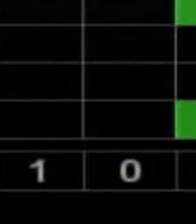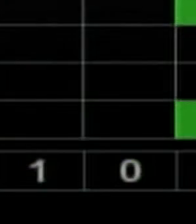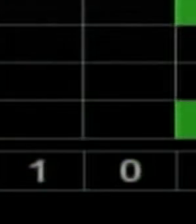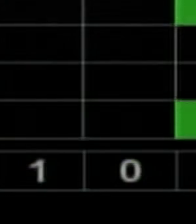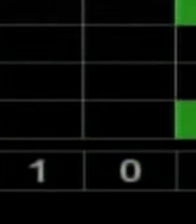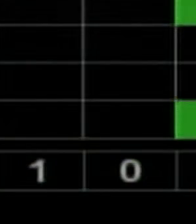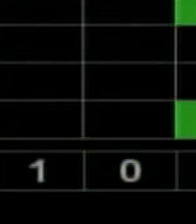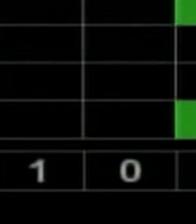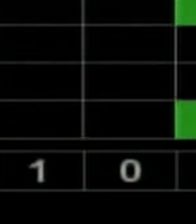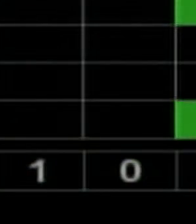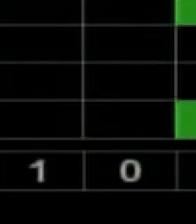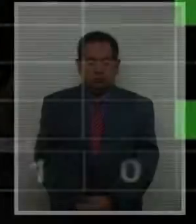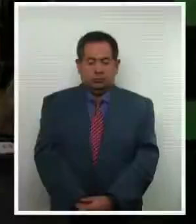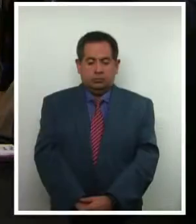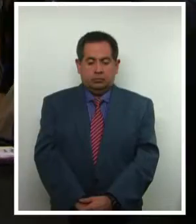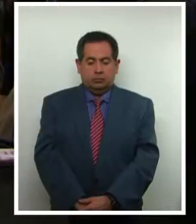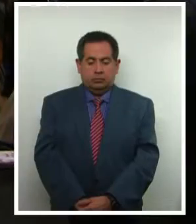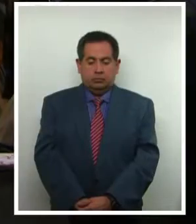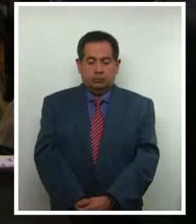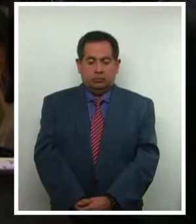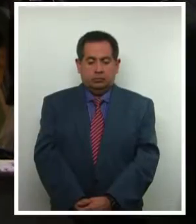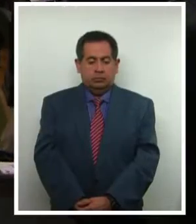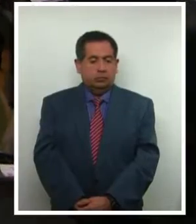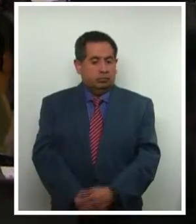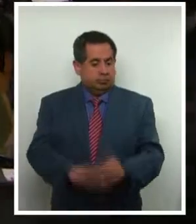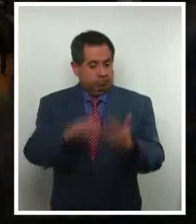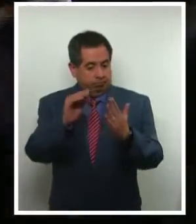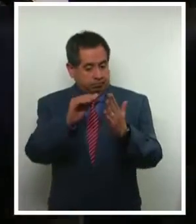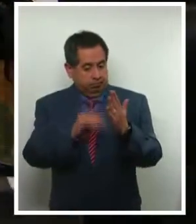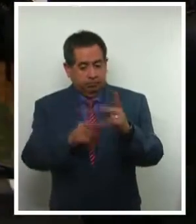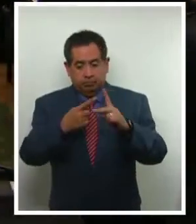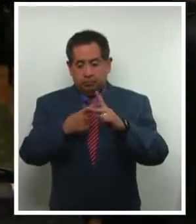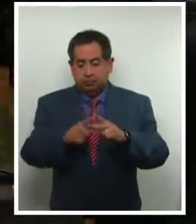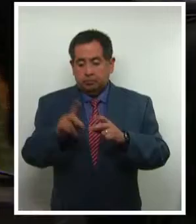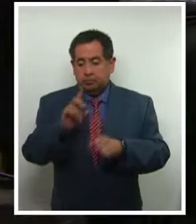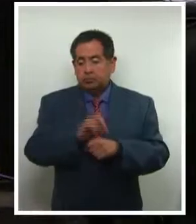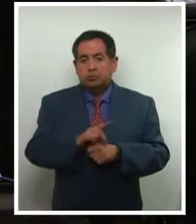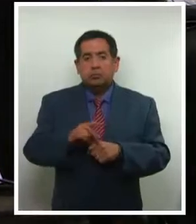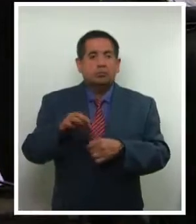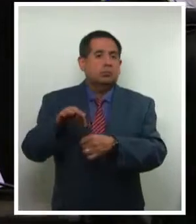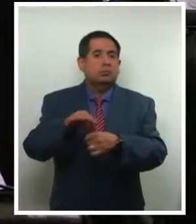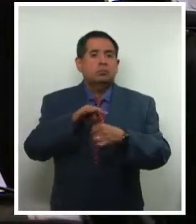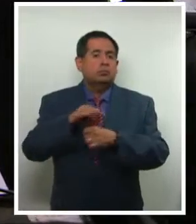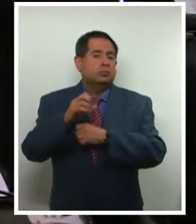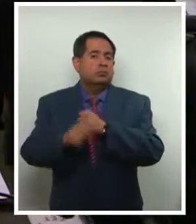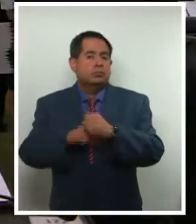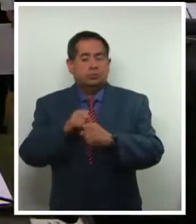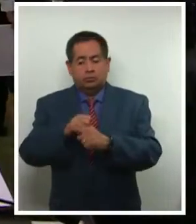de la Ciudad de México serán aplicables a partir del proceso electoral